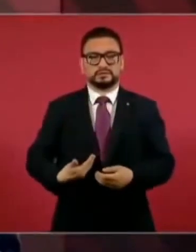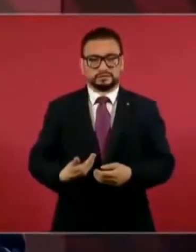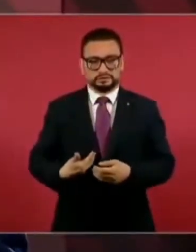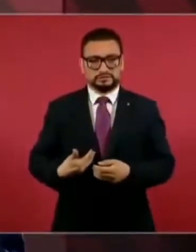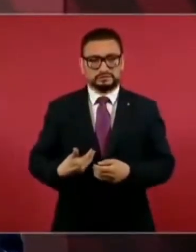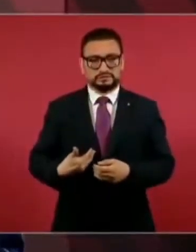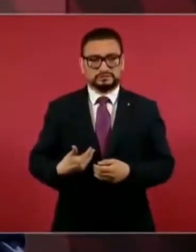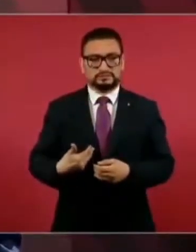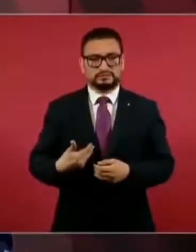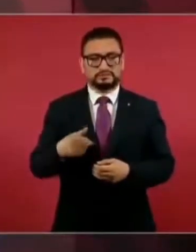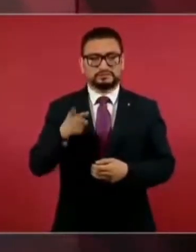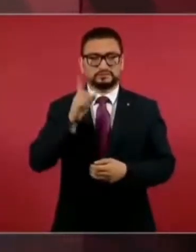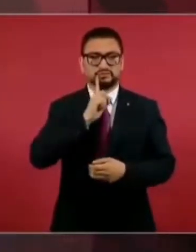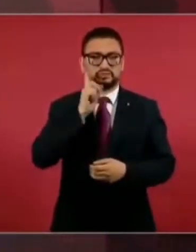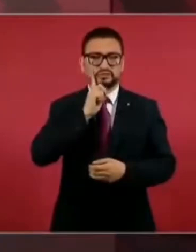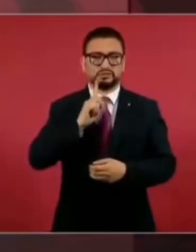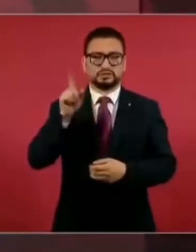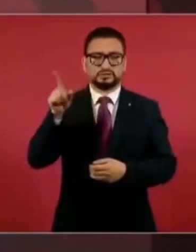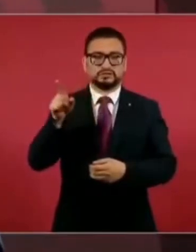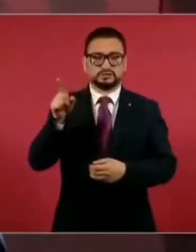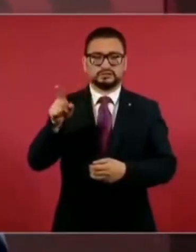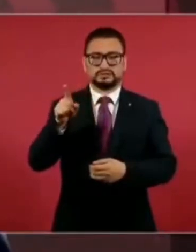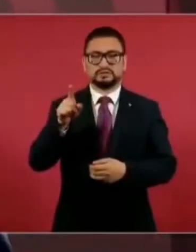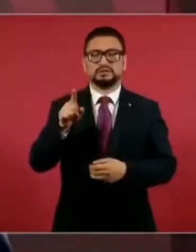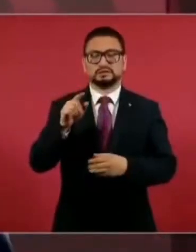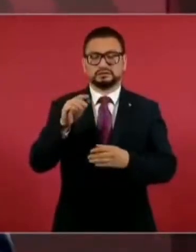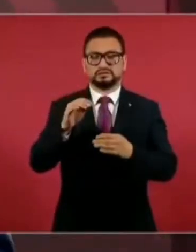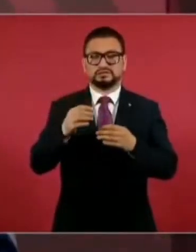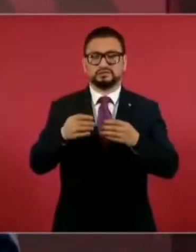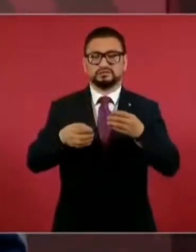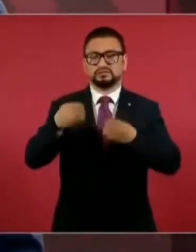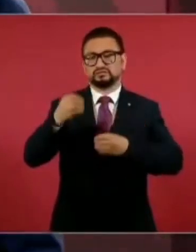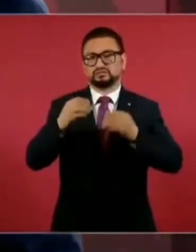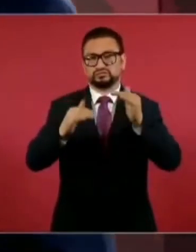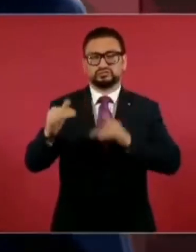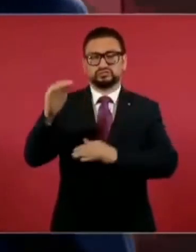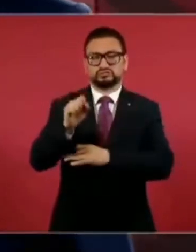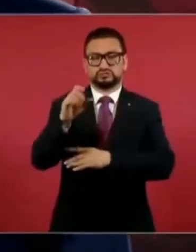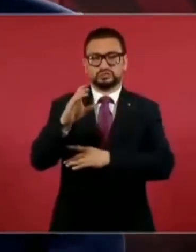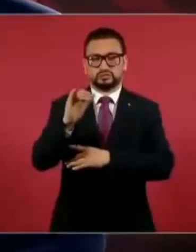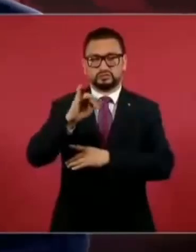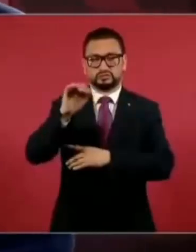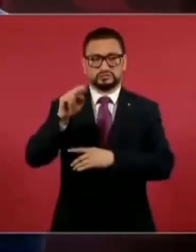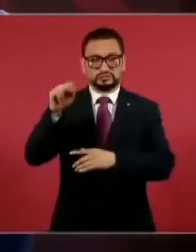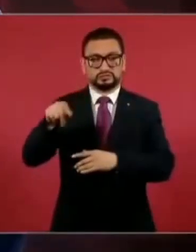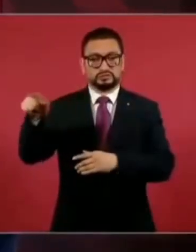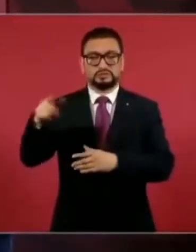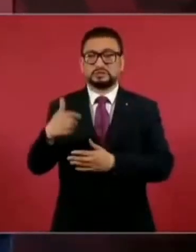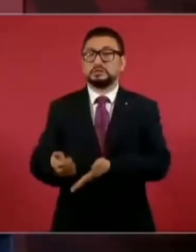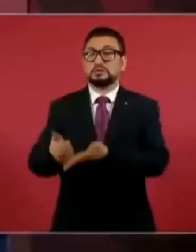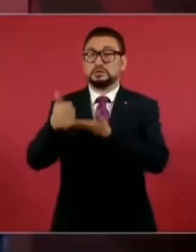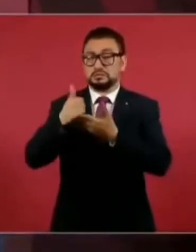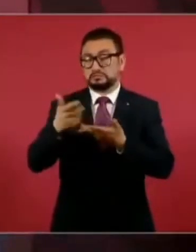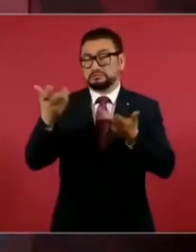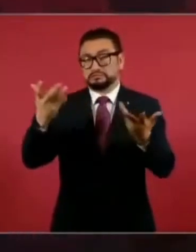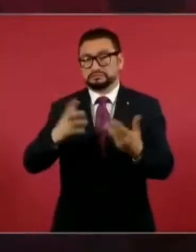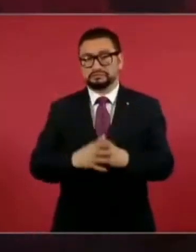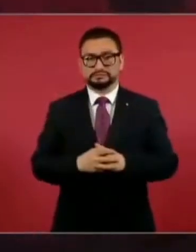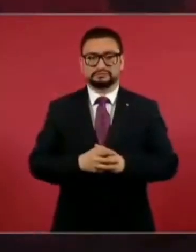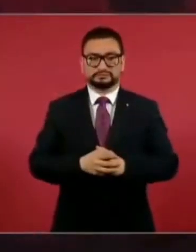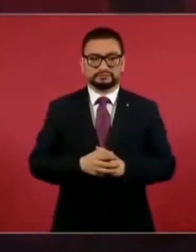de la Suprema Corte. Imagínense el favor que nos hizo.